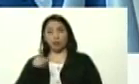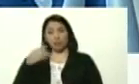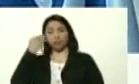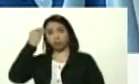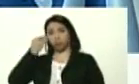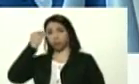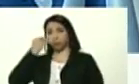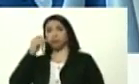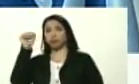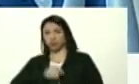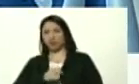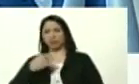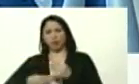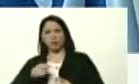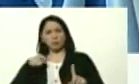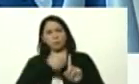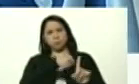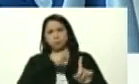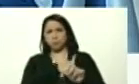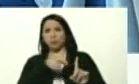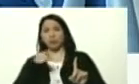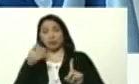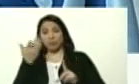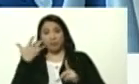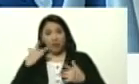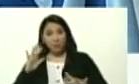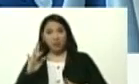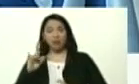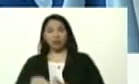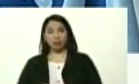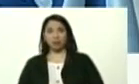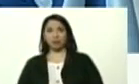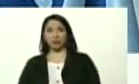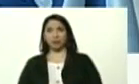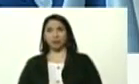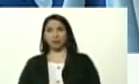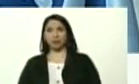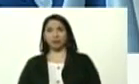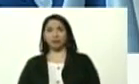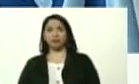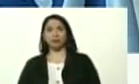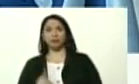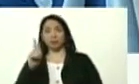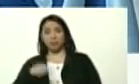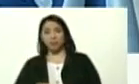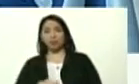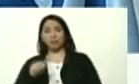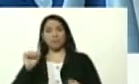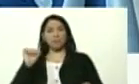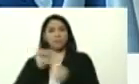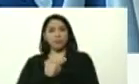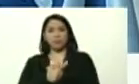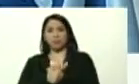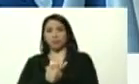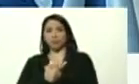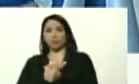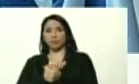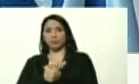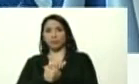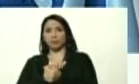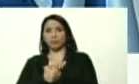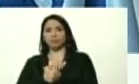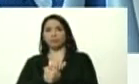calificado con alevosía y por motivos fútiles e innobles, privación ilegítima de libertad